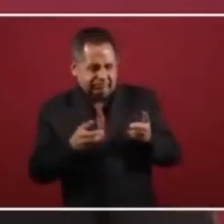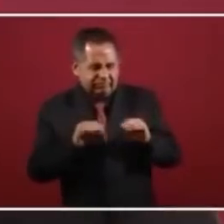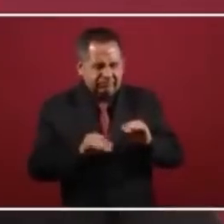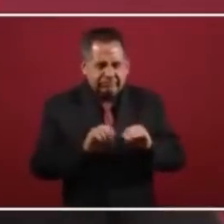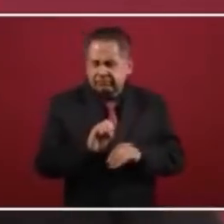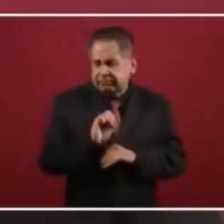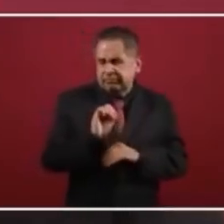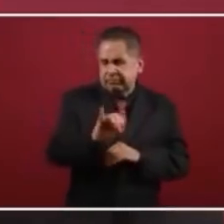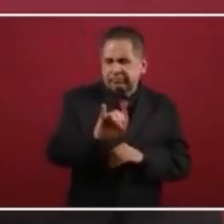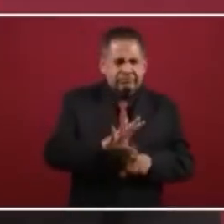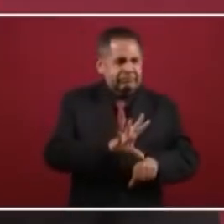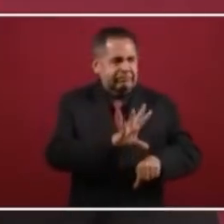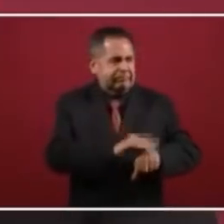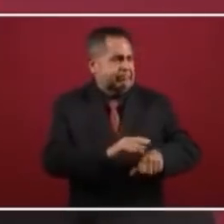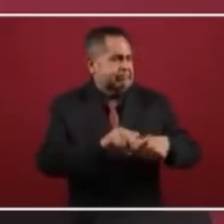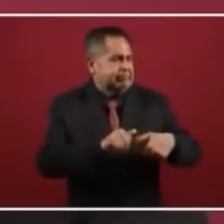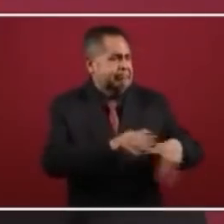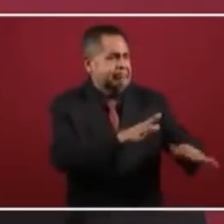permitir